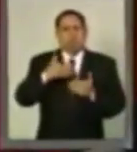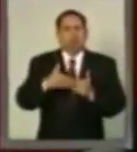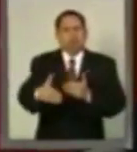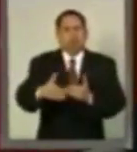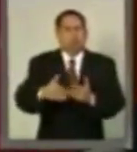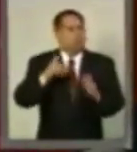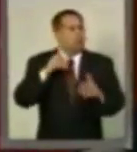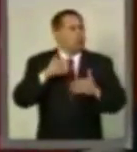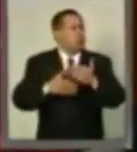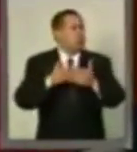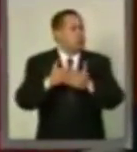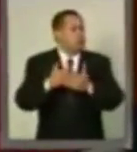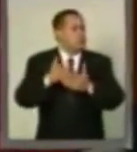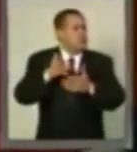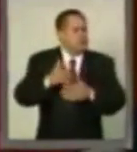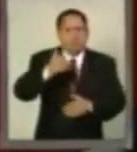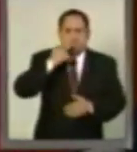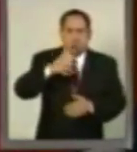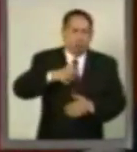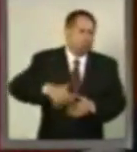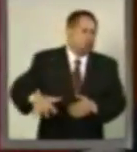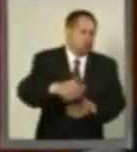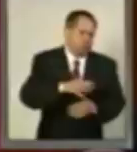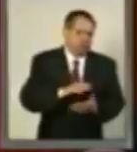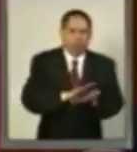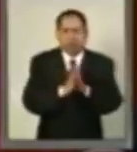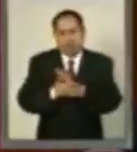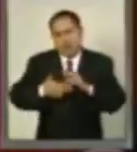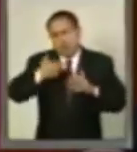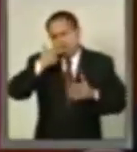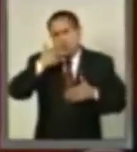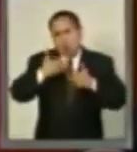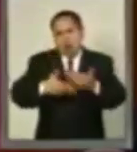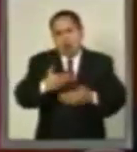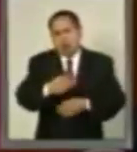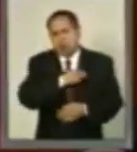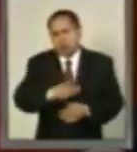la normalidad, sino también mejorar las condiciones del municipio.